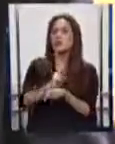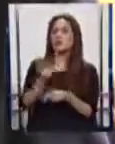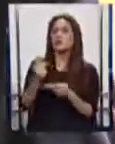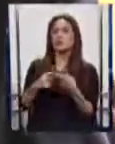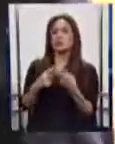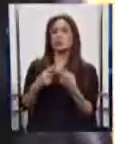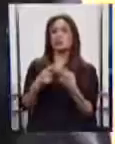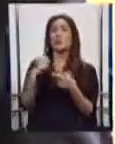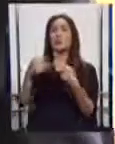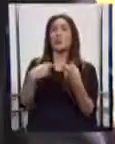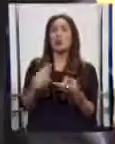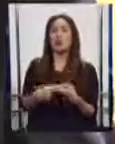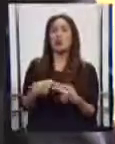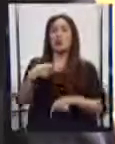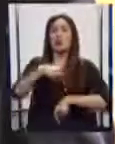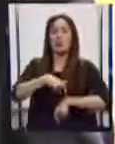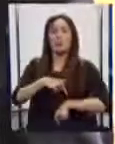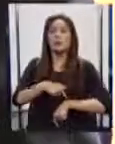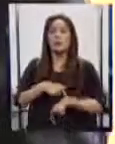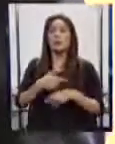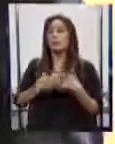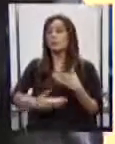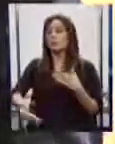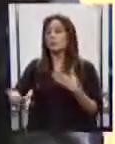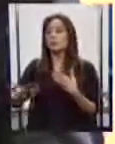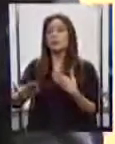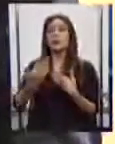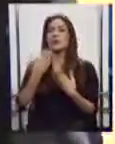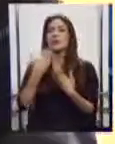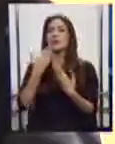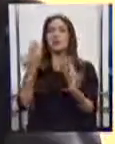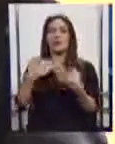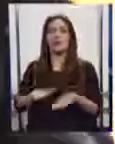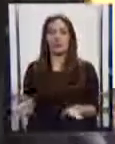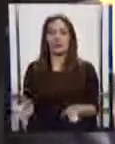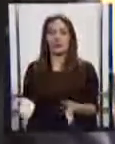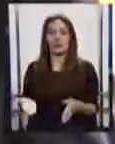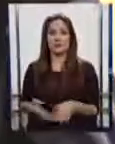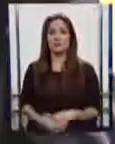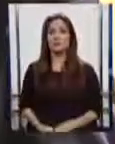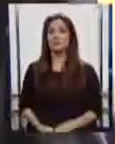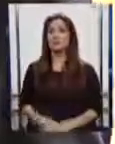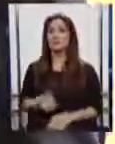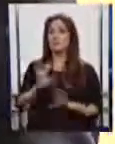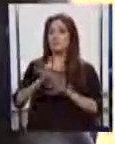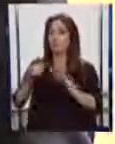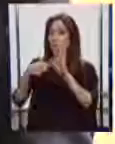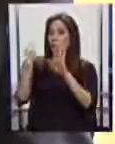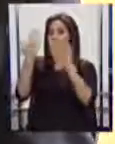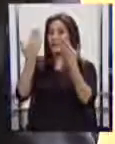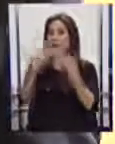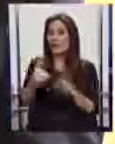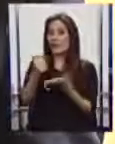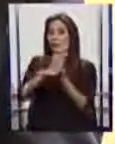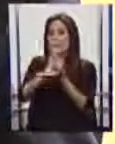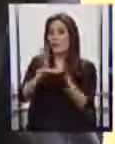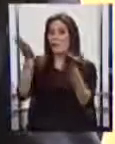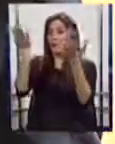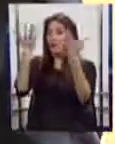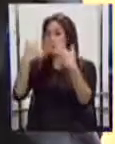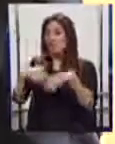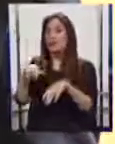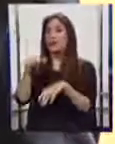¿Cuándo se instalará? ¿Cuánto tiempo durará? ¿Y cómo concluirá? Y además, una vez que la asamblea concluya su trabajo,